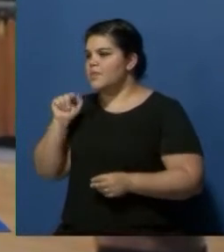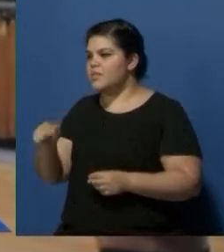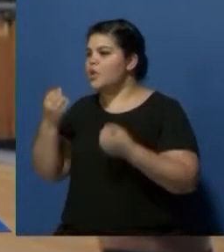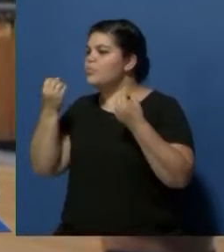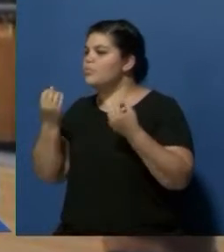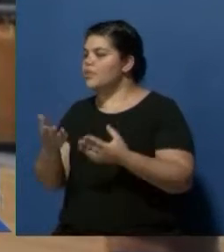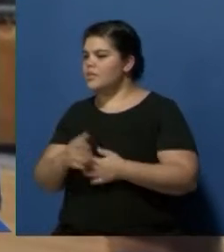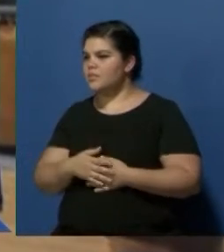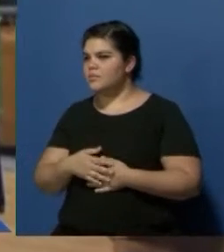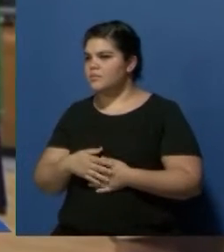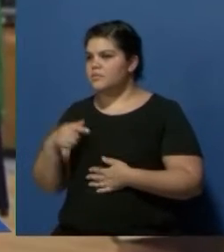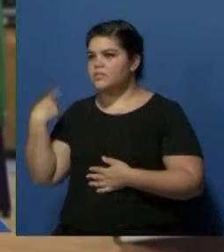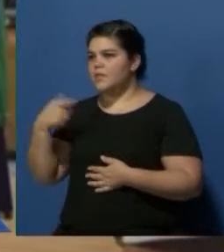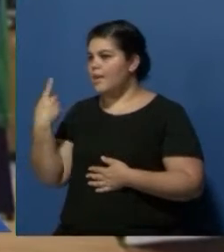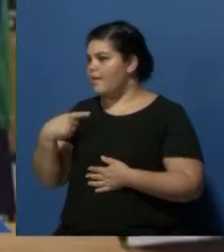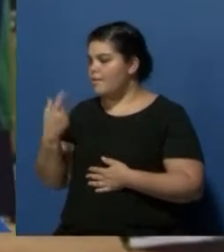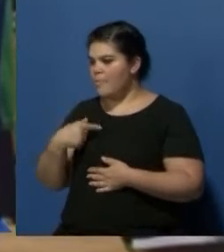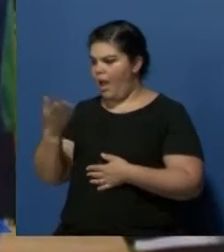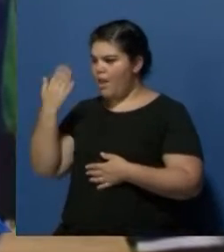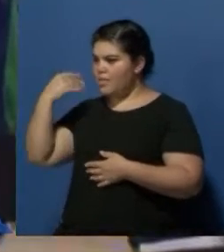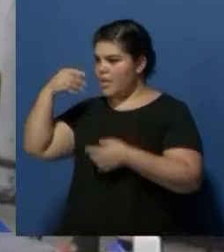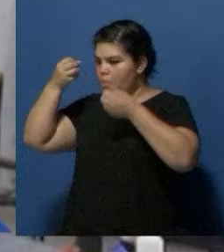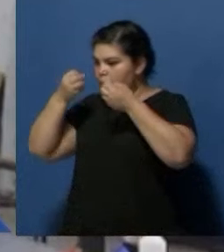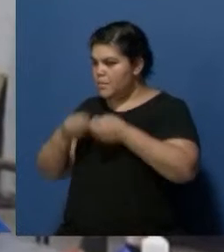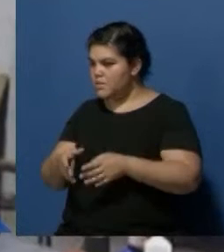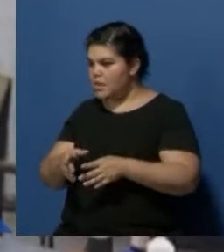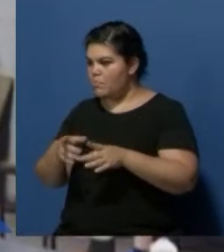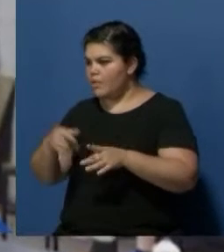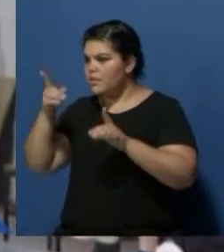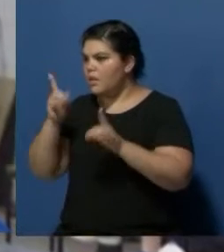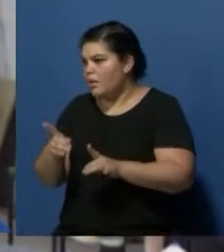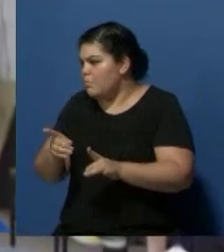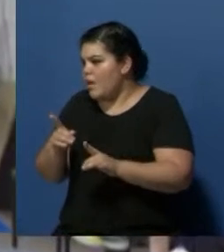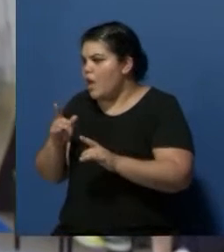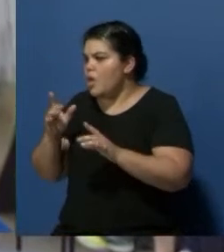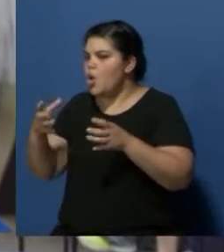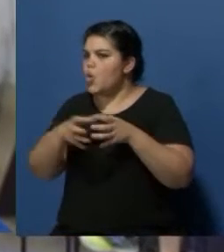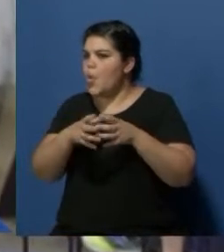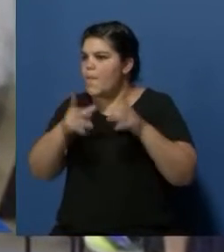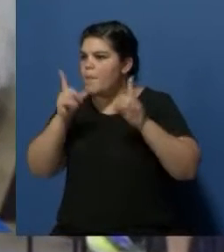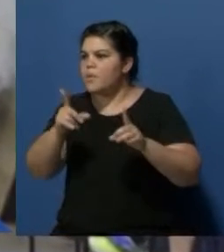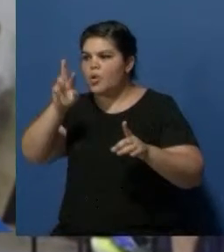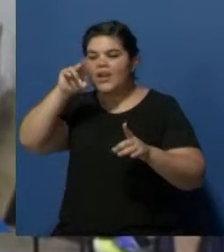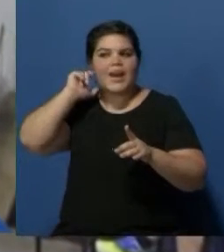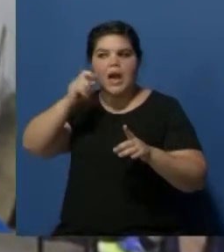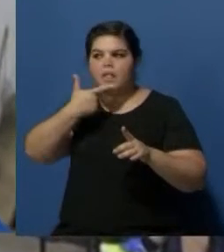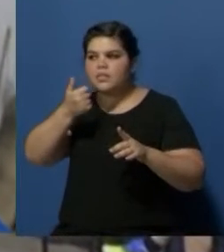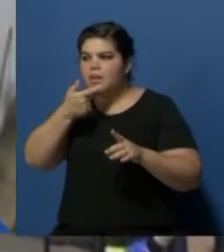nos juntamos, nos pasó en la apertura también, llegamos a la final con regatas y dijimos, bueno, una vez se nos tiene que